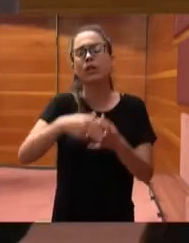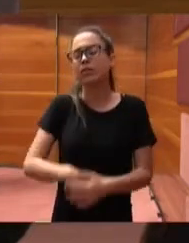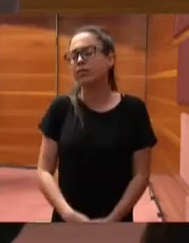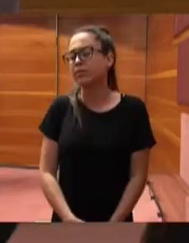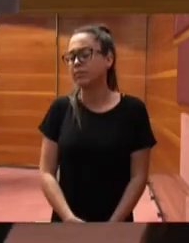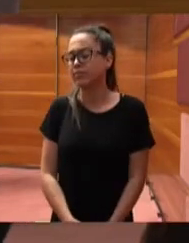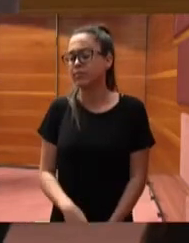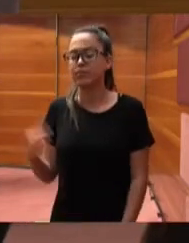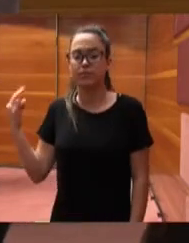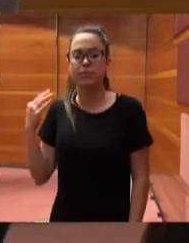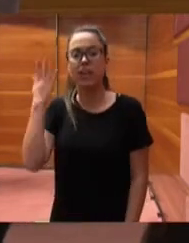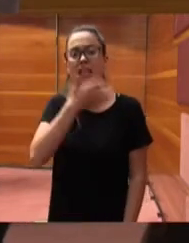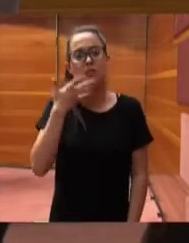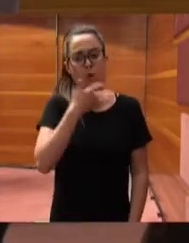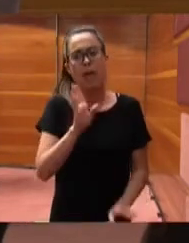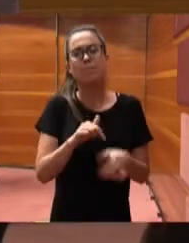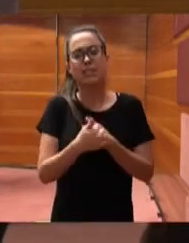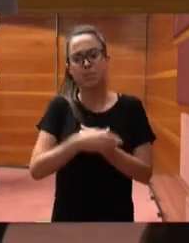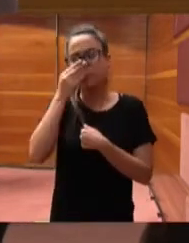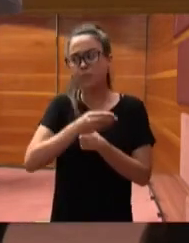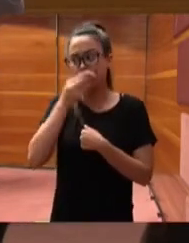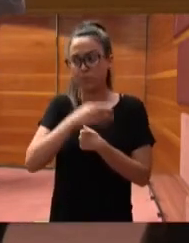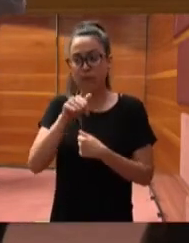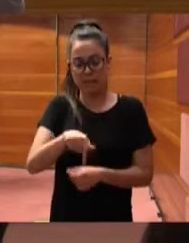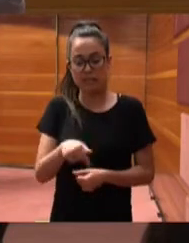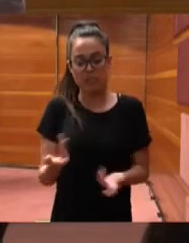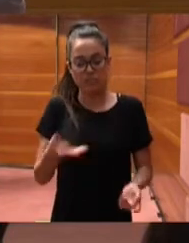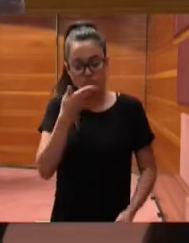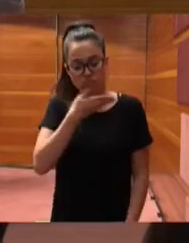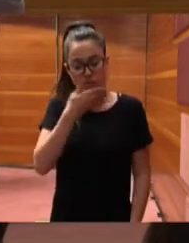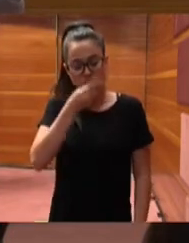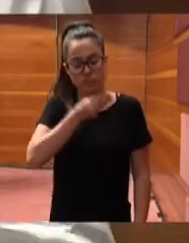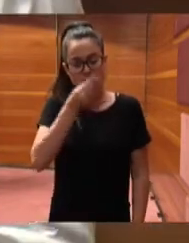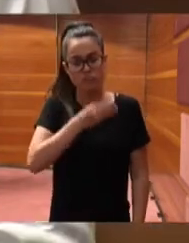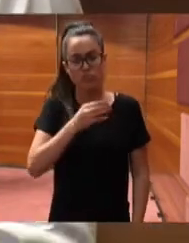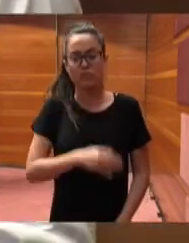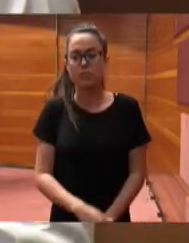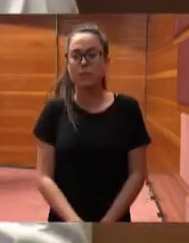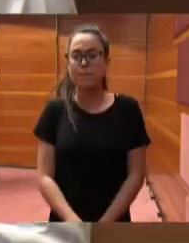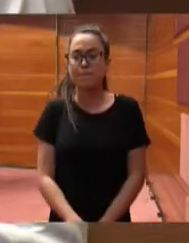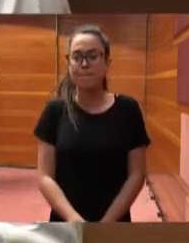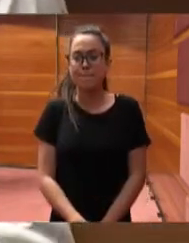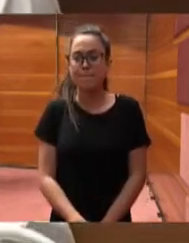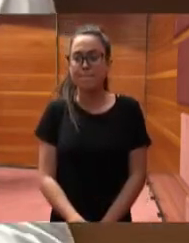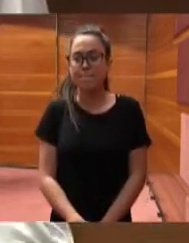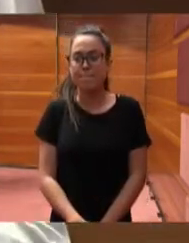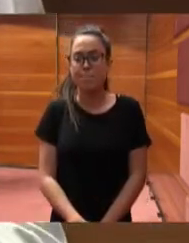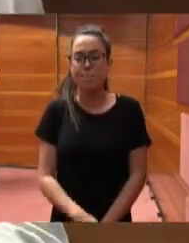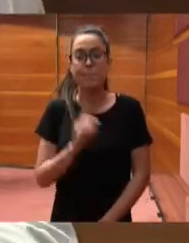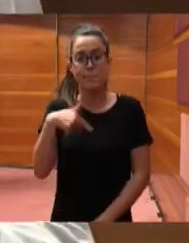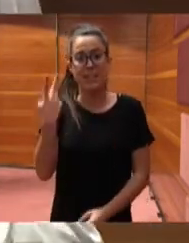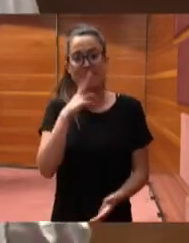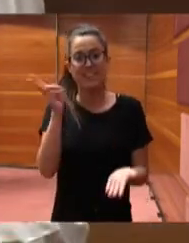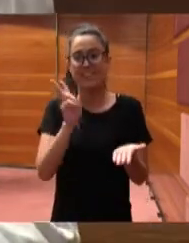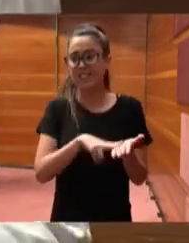Bien, de Vitoria me gusta la escuela de participación, para empezar, esa escuela en la que estamos, pero quizás es el proyecto más potente y que más reconoce, lo hemos dicho antes,